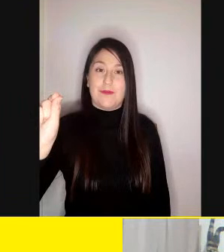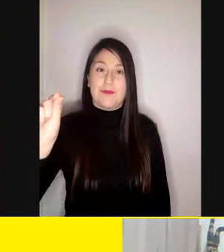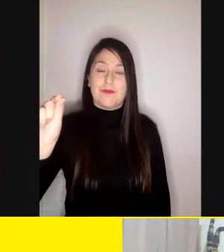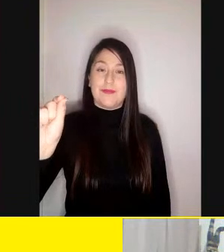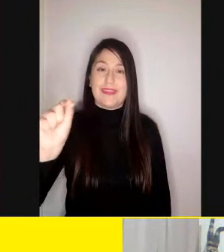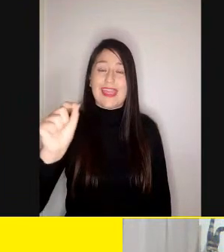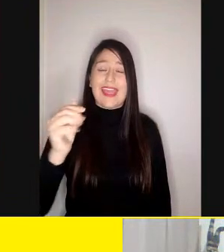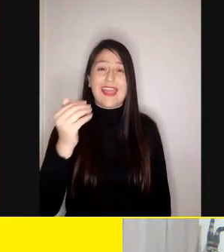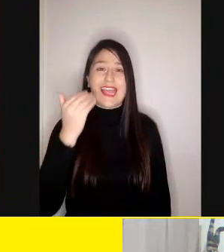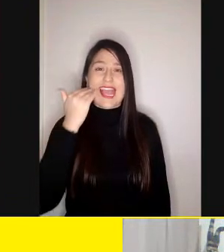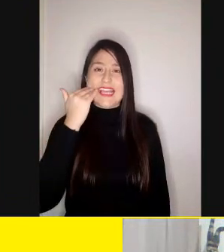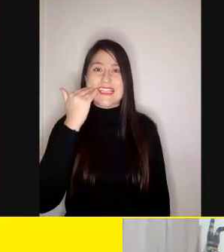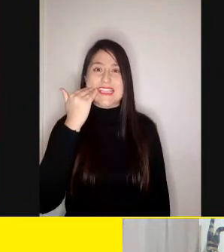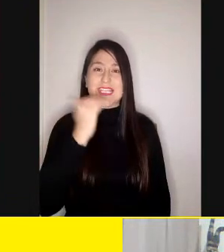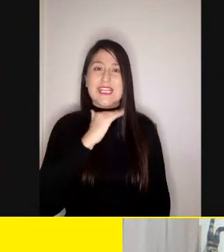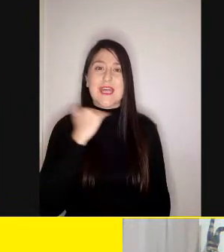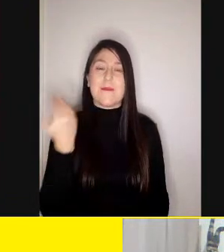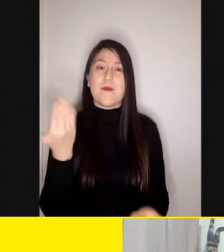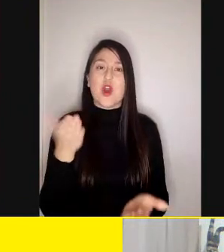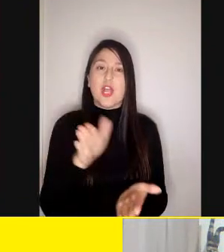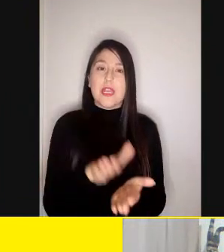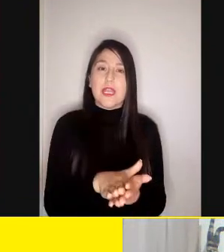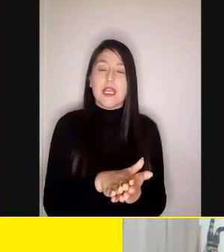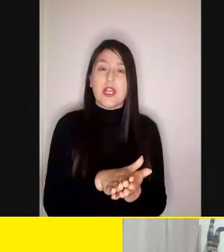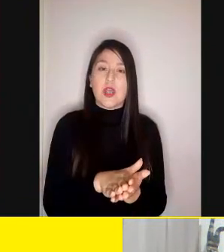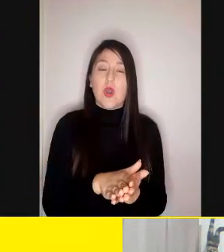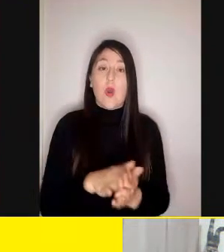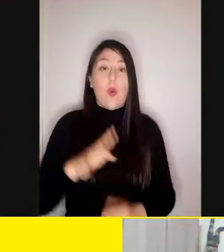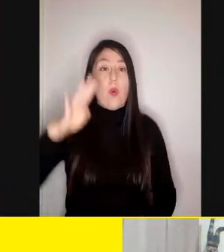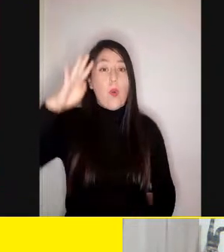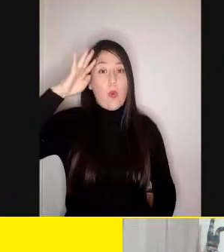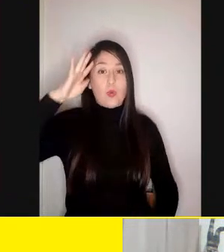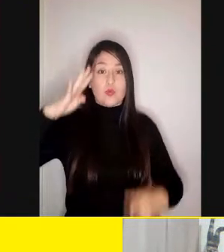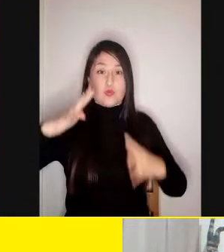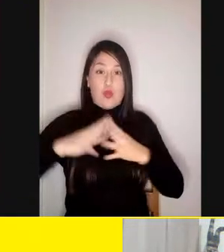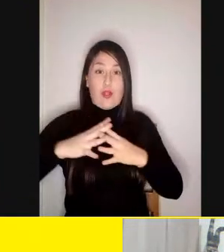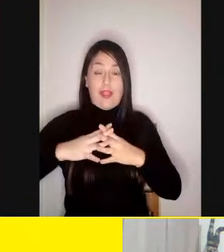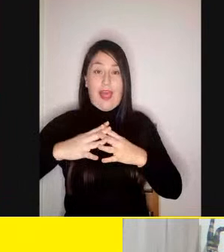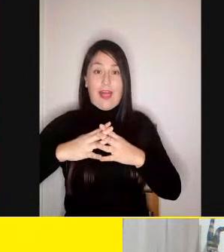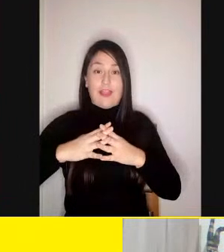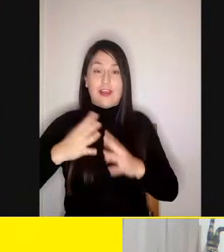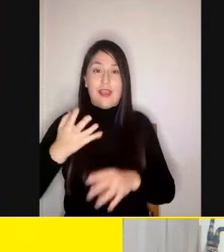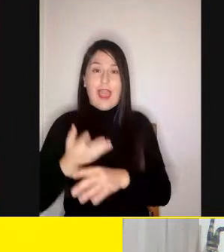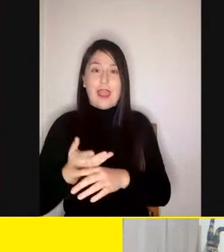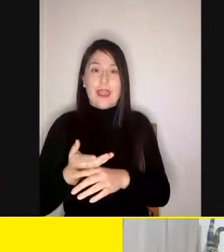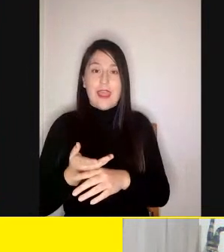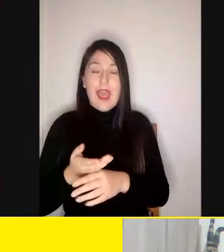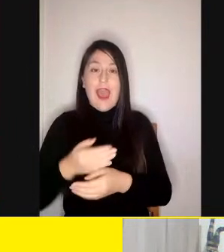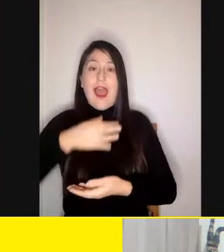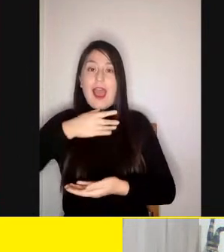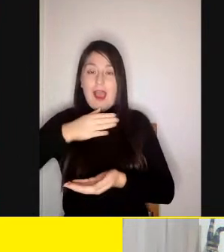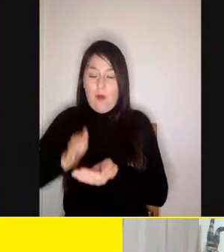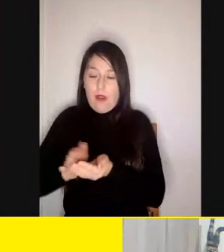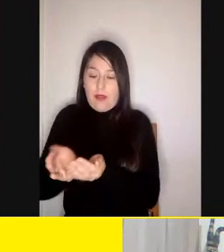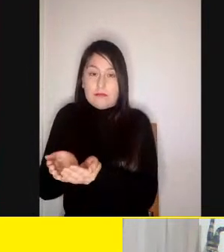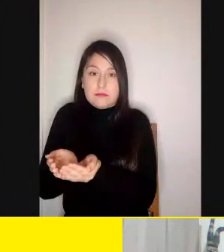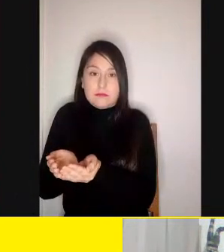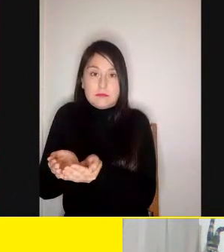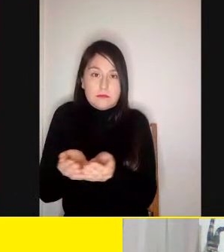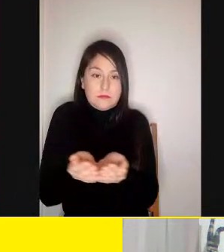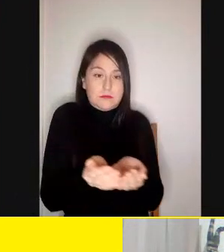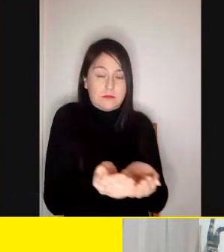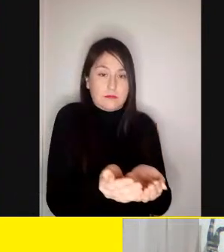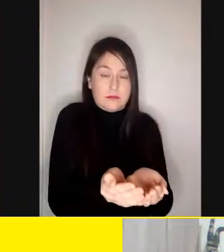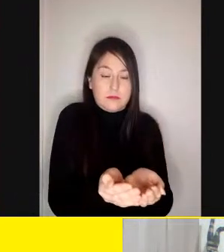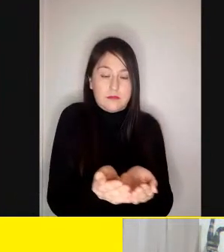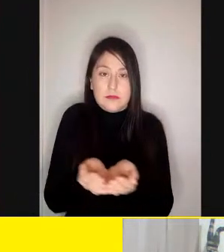morir, un soldado que está allí le da un poco de agua en sus manos. Y toma unas